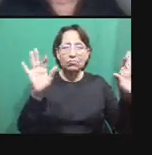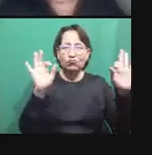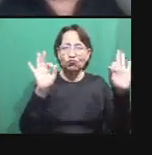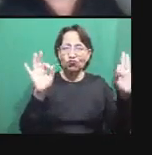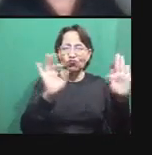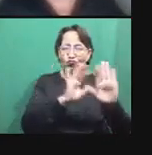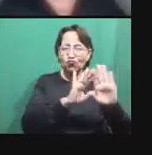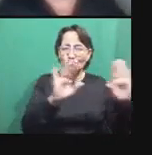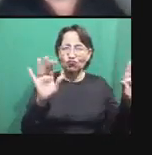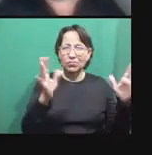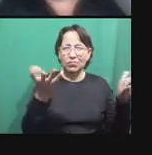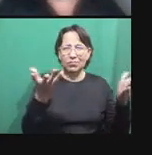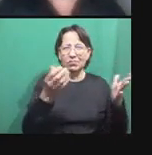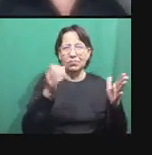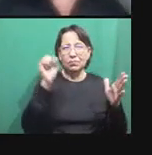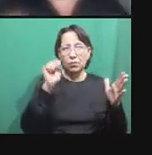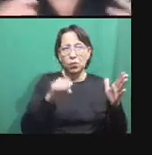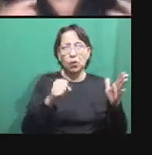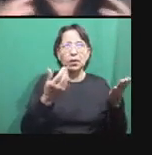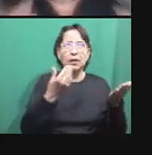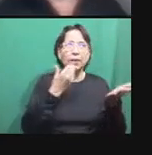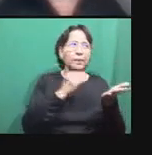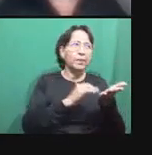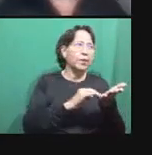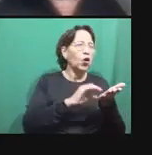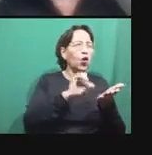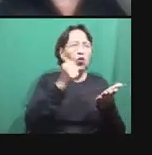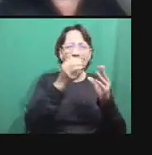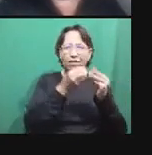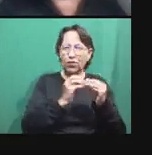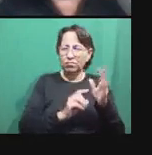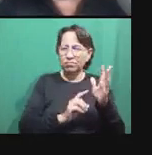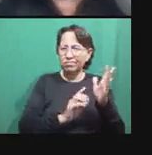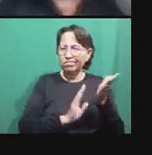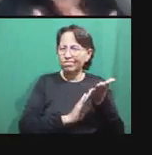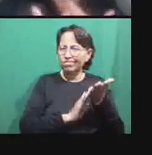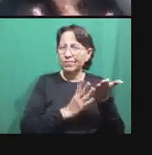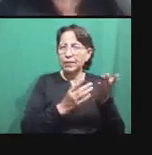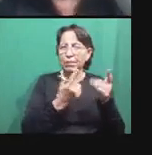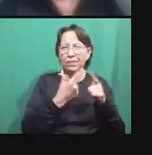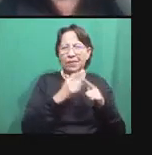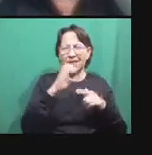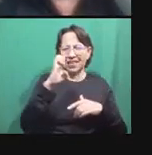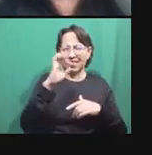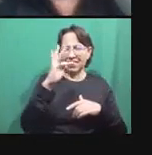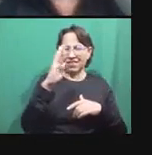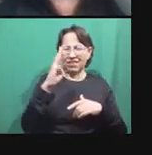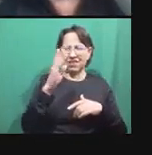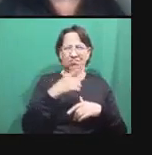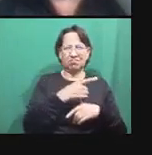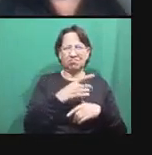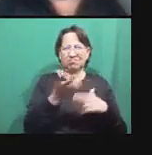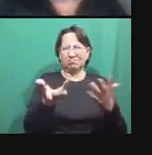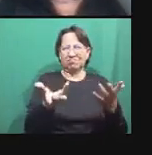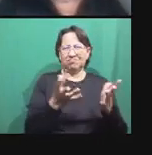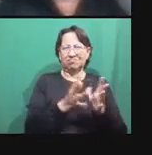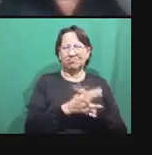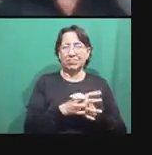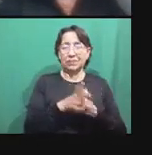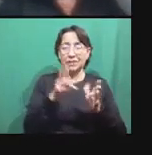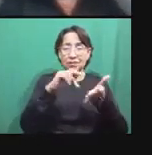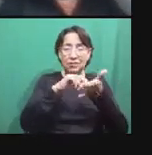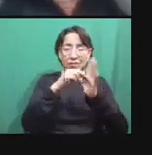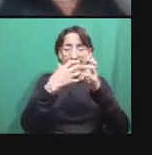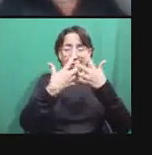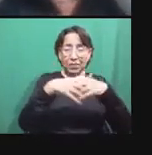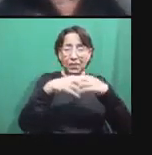ello podría generar, pero tampoco el sentido de la ETV. O sea, es que no es nada más y nada menos que la empresa de comunicaciones.